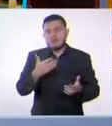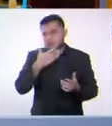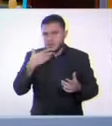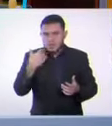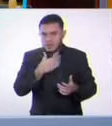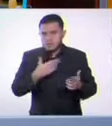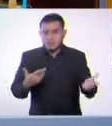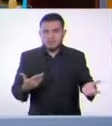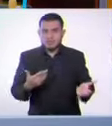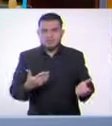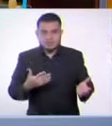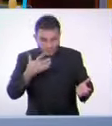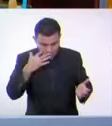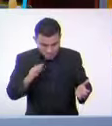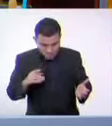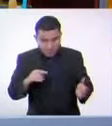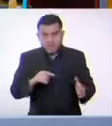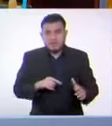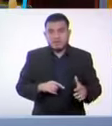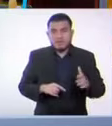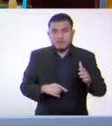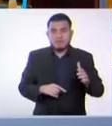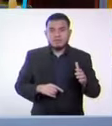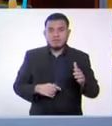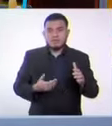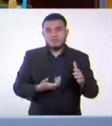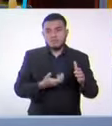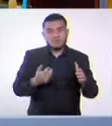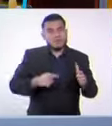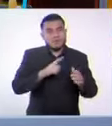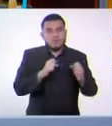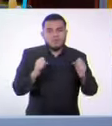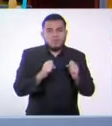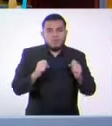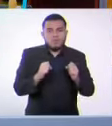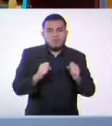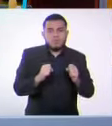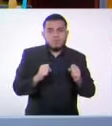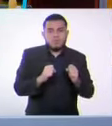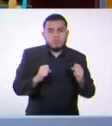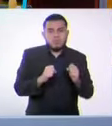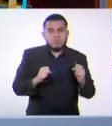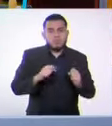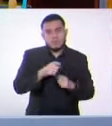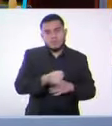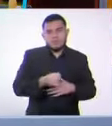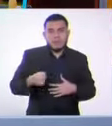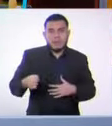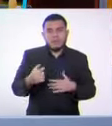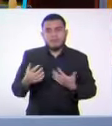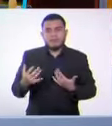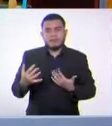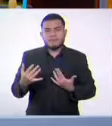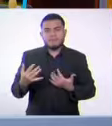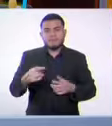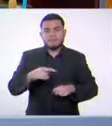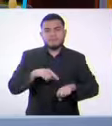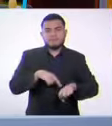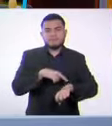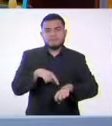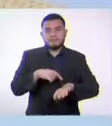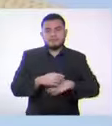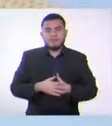sucede si este vaso lo colocamos en el freezer del refrigerador y esperamos que pasen unas cuantas